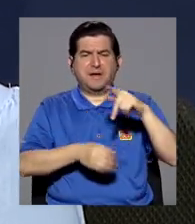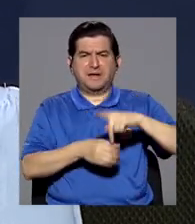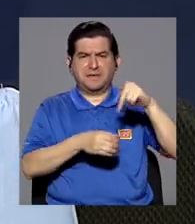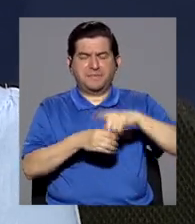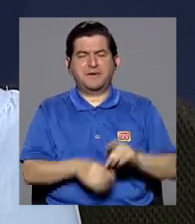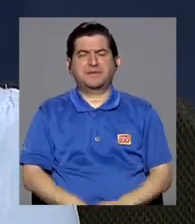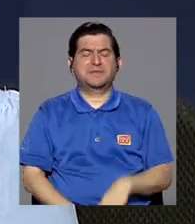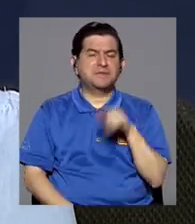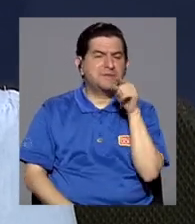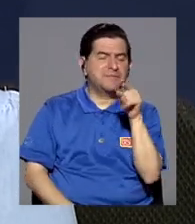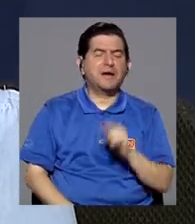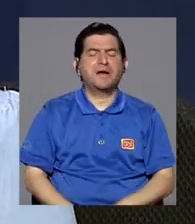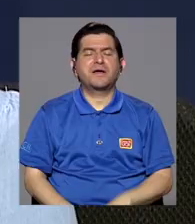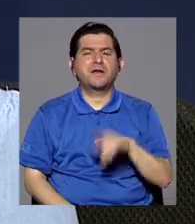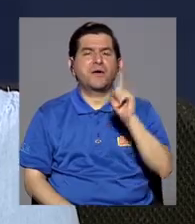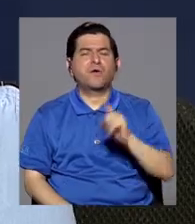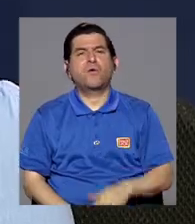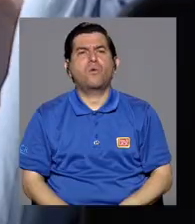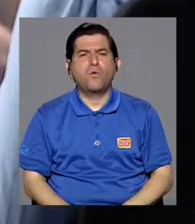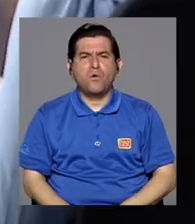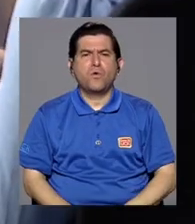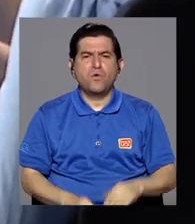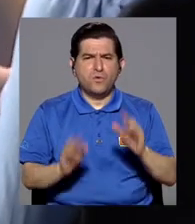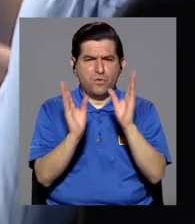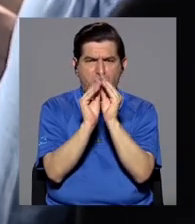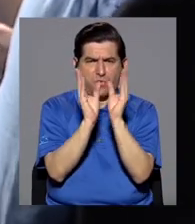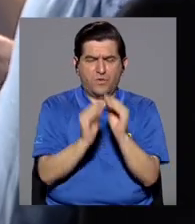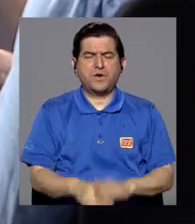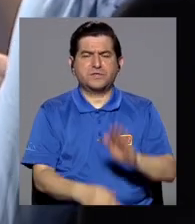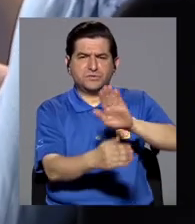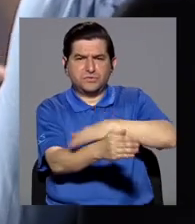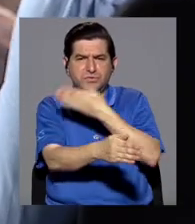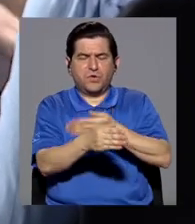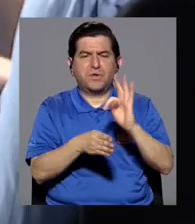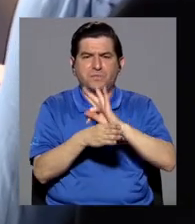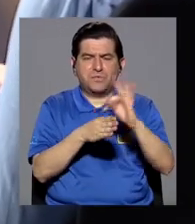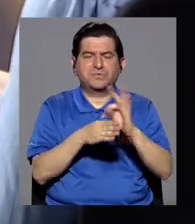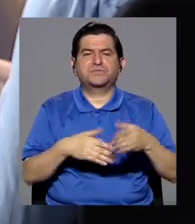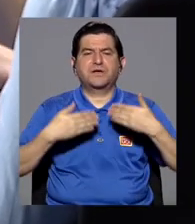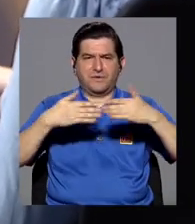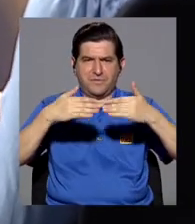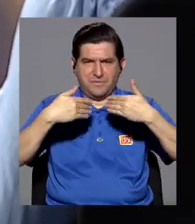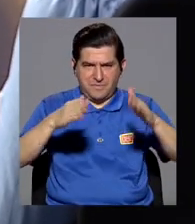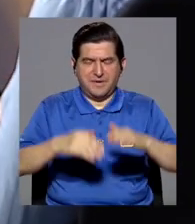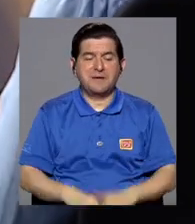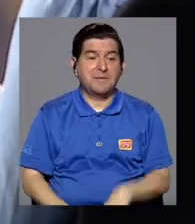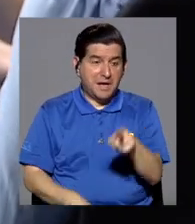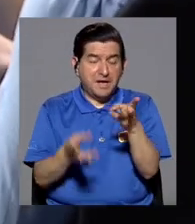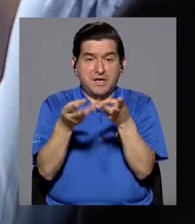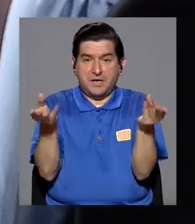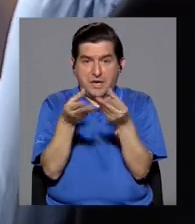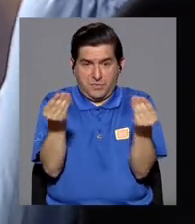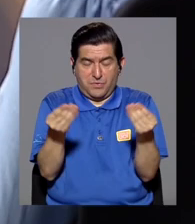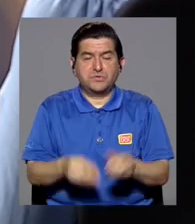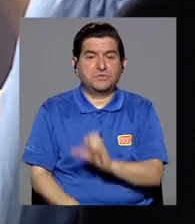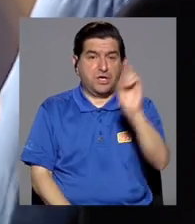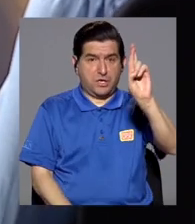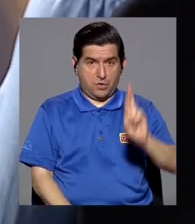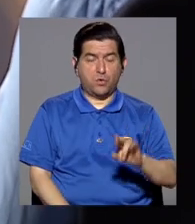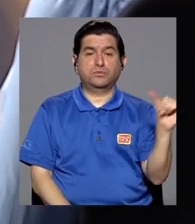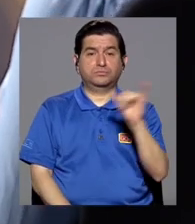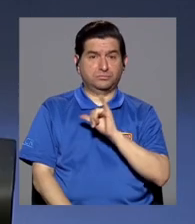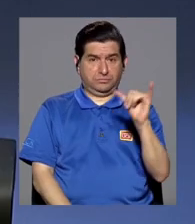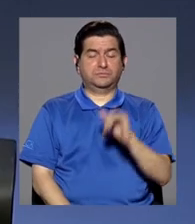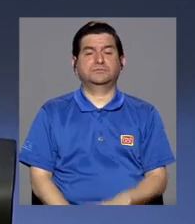participé un simposio sobre musicoterapia en panamá muchos países muchos contextos están trabajando y están produciendo en costa rica